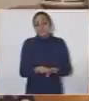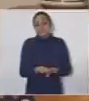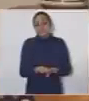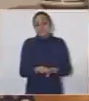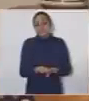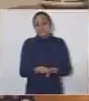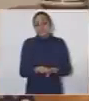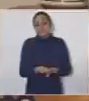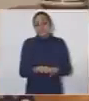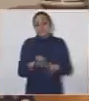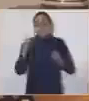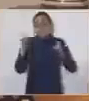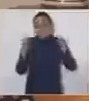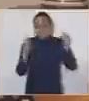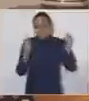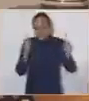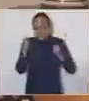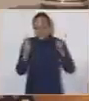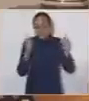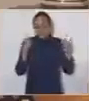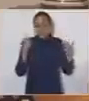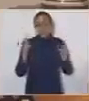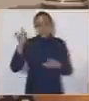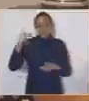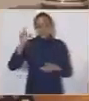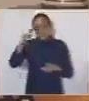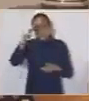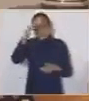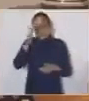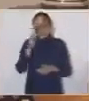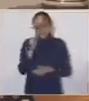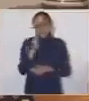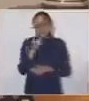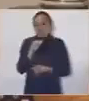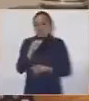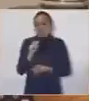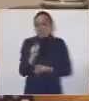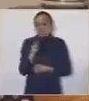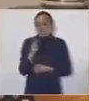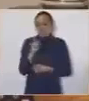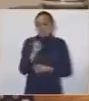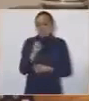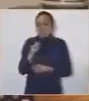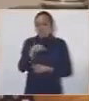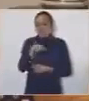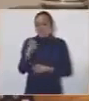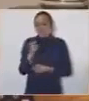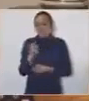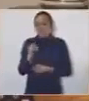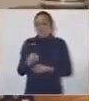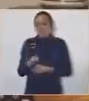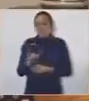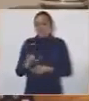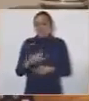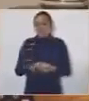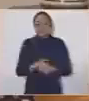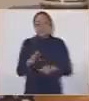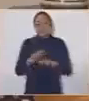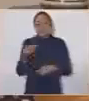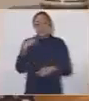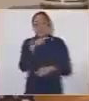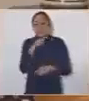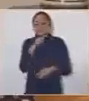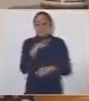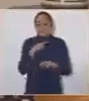turismo en la época de Fabiana Briceño, que se fue muy pronto de mi gobierno por